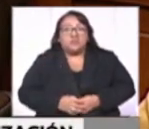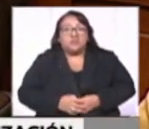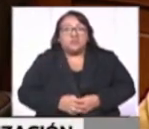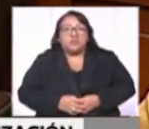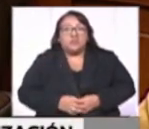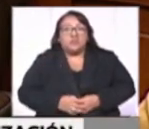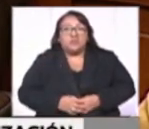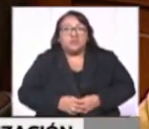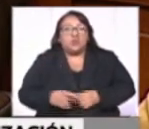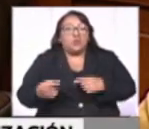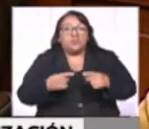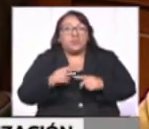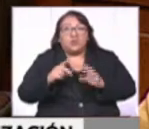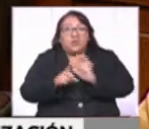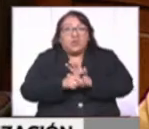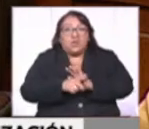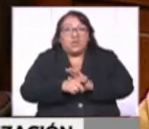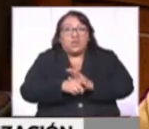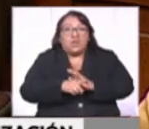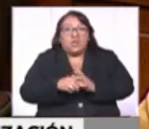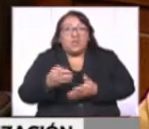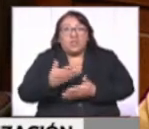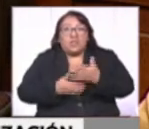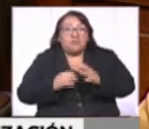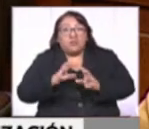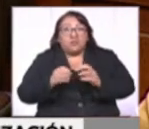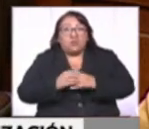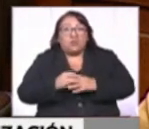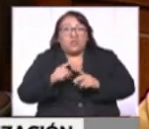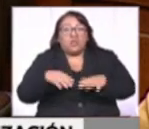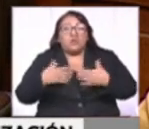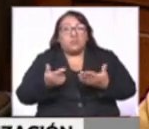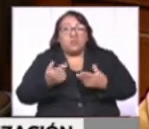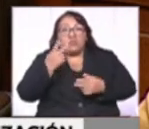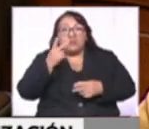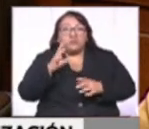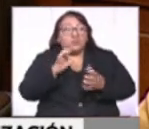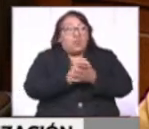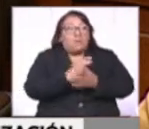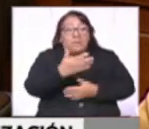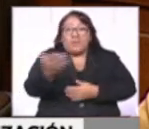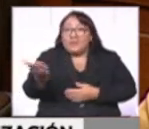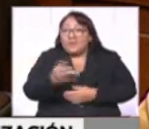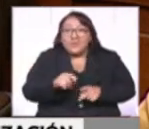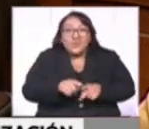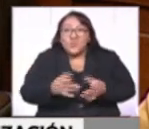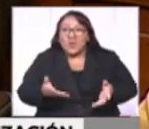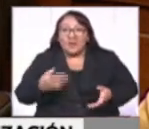competencia desleal, trabas burocráticas y todo, que pueden ver sus colegas.